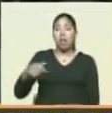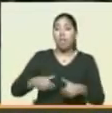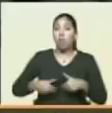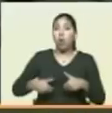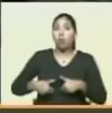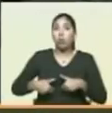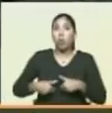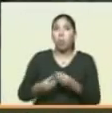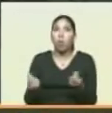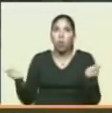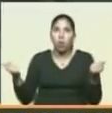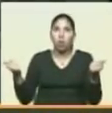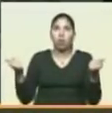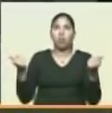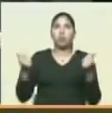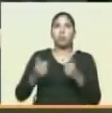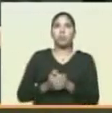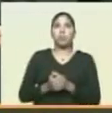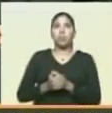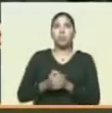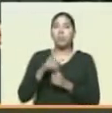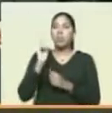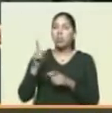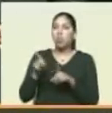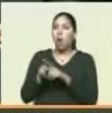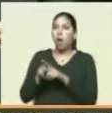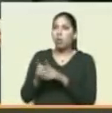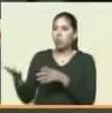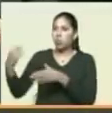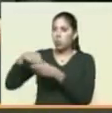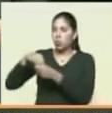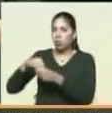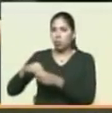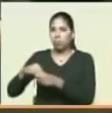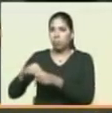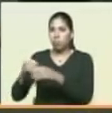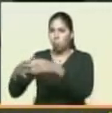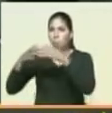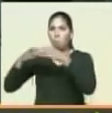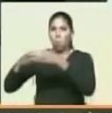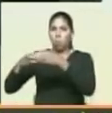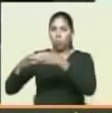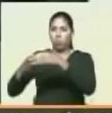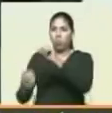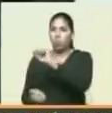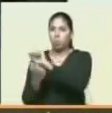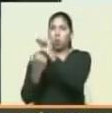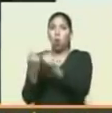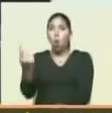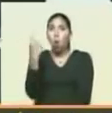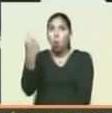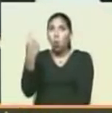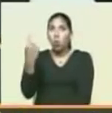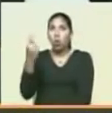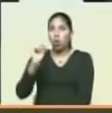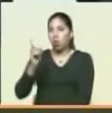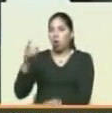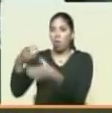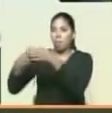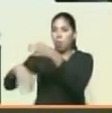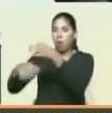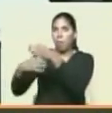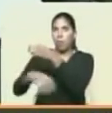que si nos aglutinamos como un solo ente, como un solo bloque, ese bloque histórico que soñó